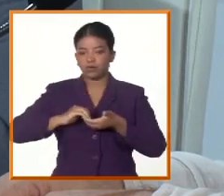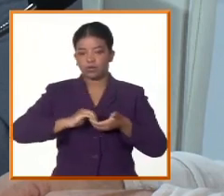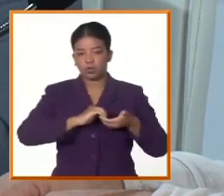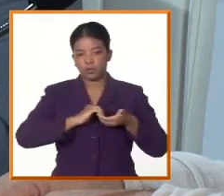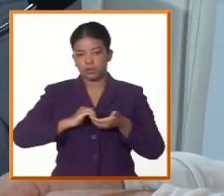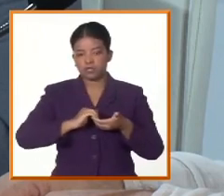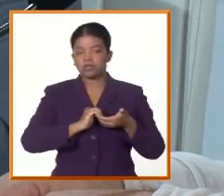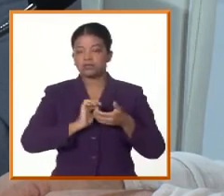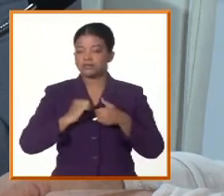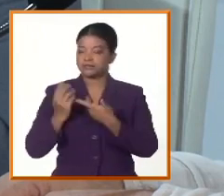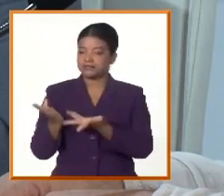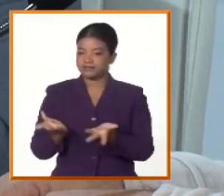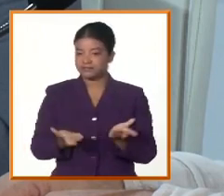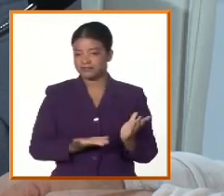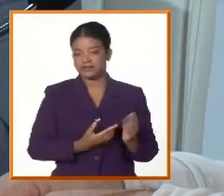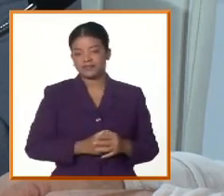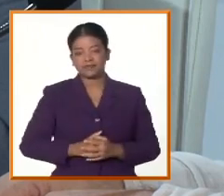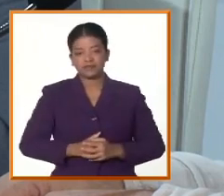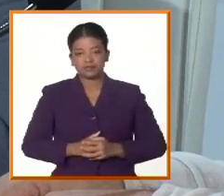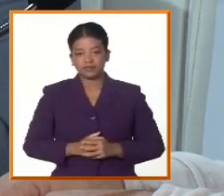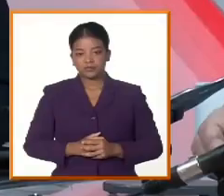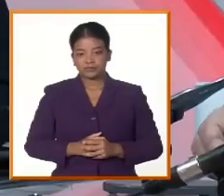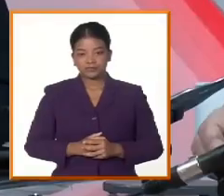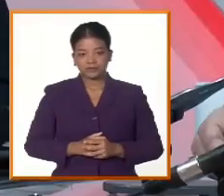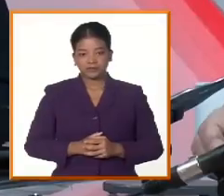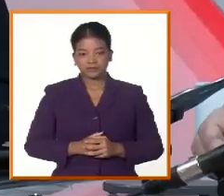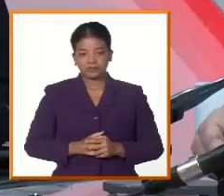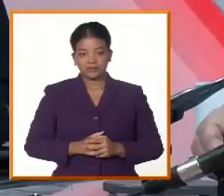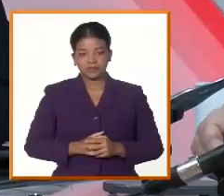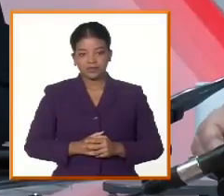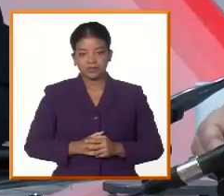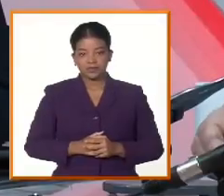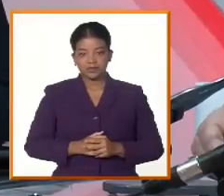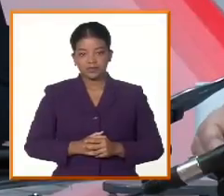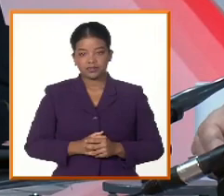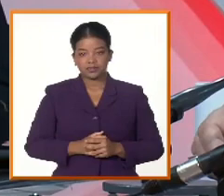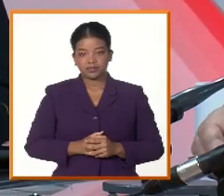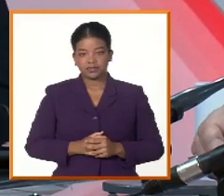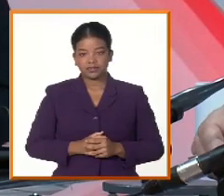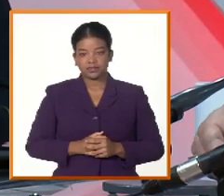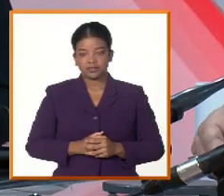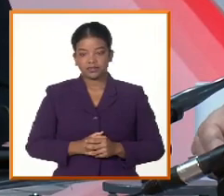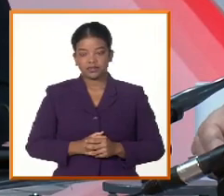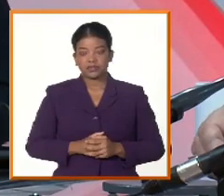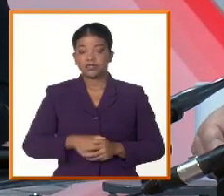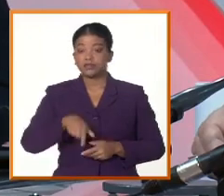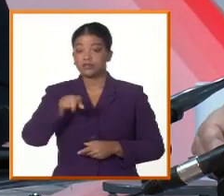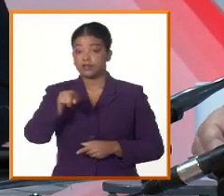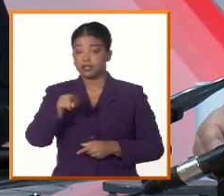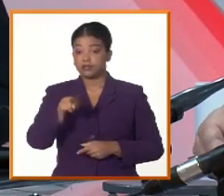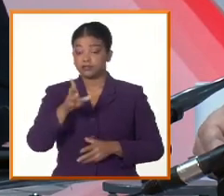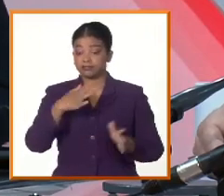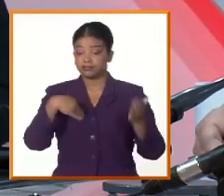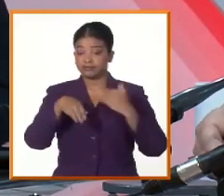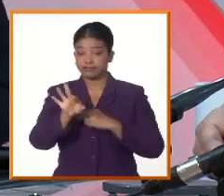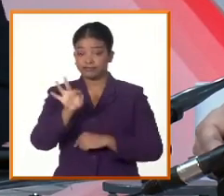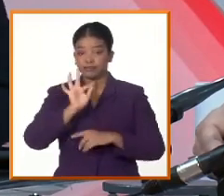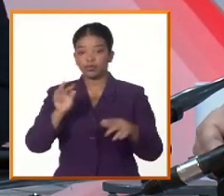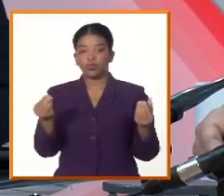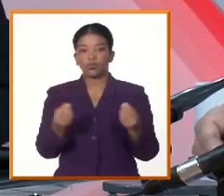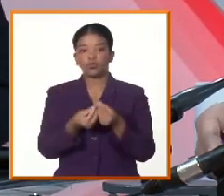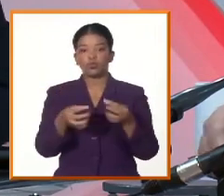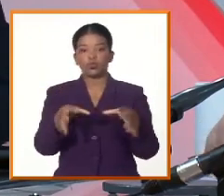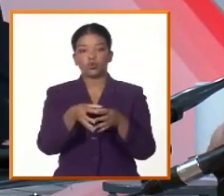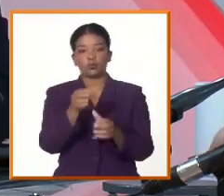a quien le damos la bienvenida nuevamente en nuestro programa y él viene acompañado también de parte de su equipo de